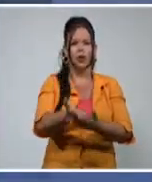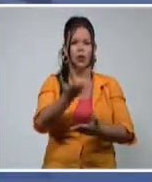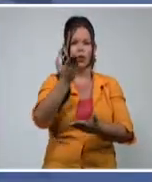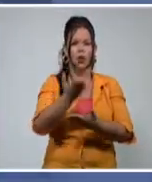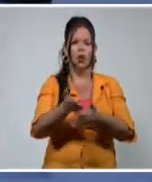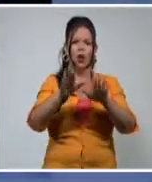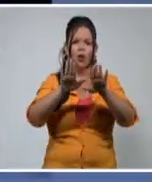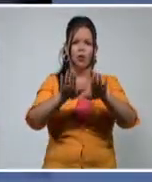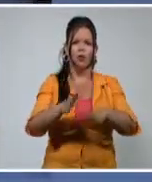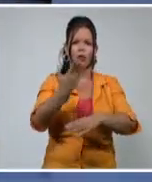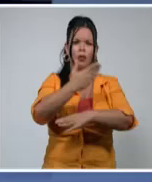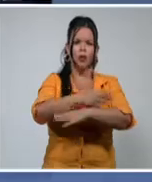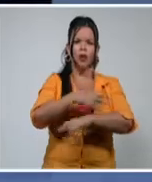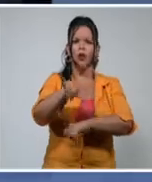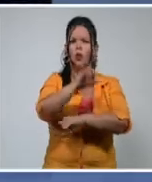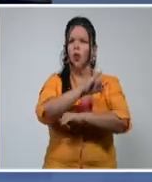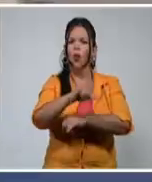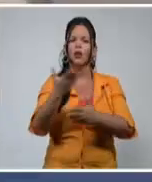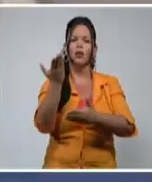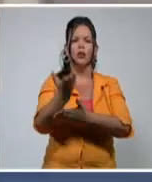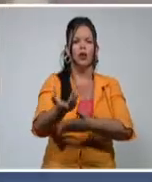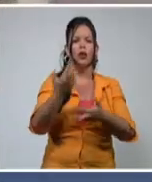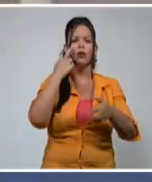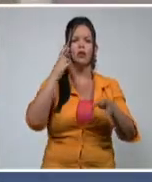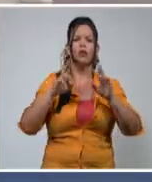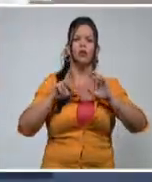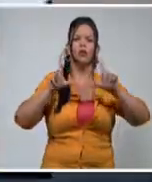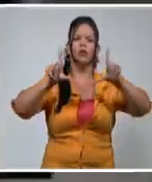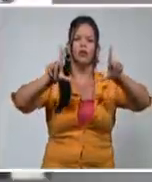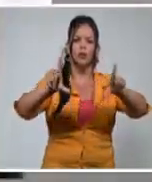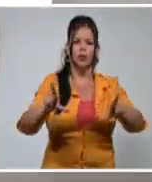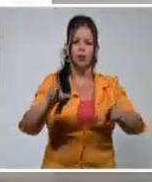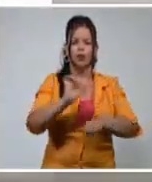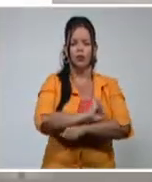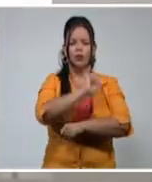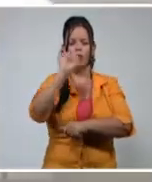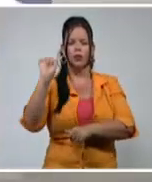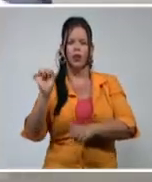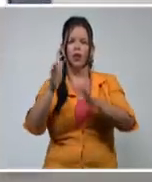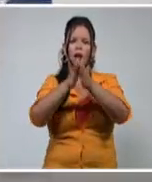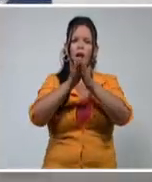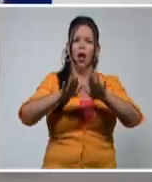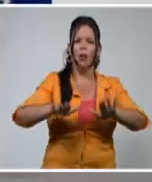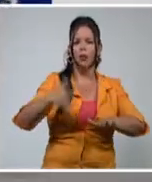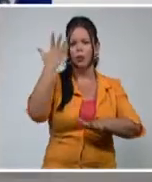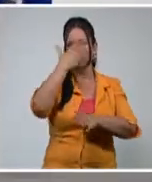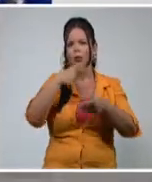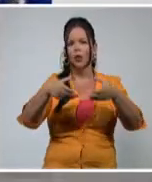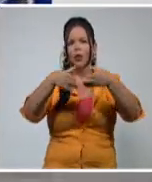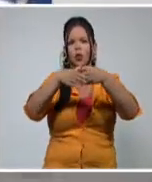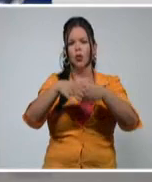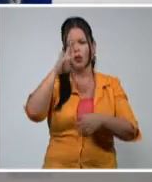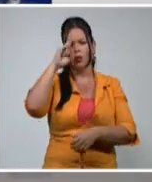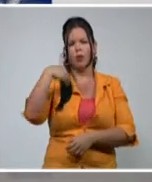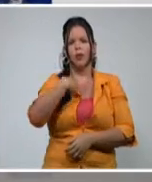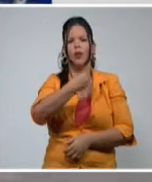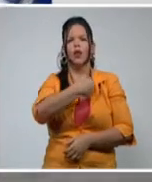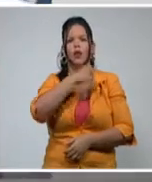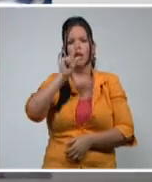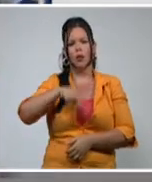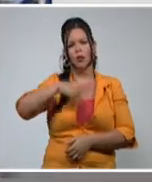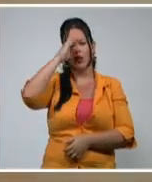les sea entregado el Premio Nobel de la Paz al contingente médico Henry Riff, especializado en situaciones de desastres y